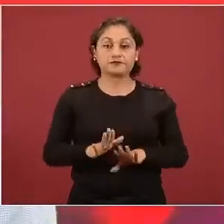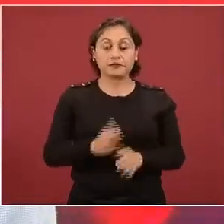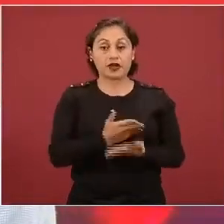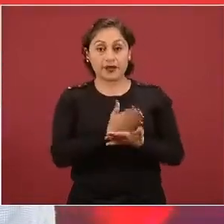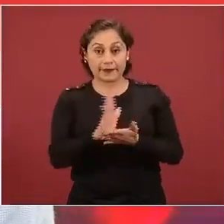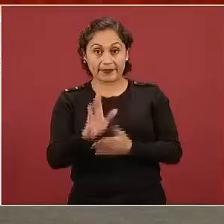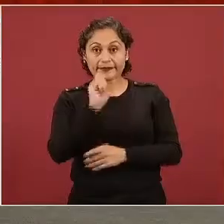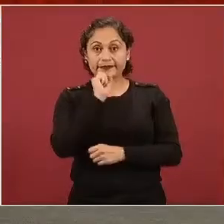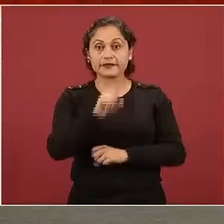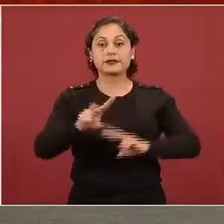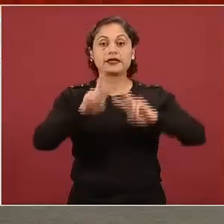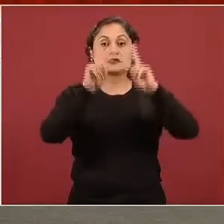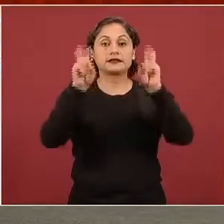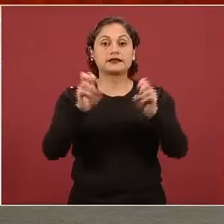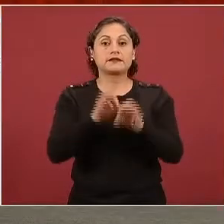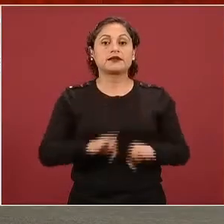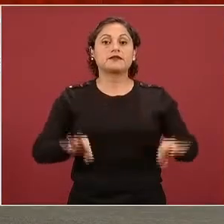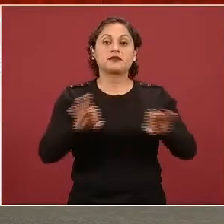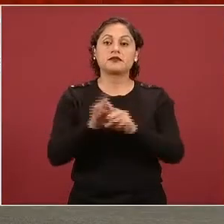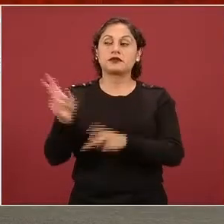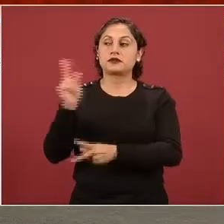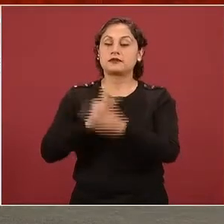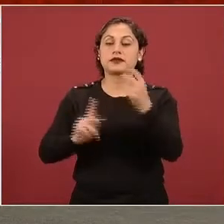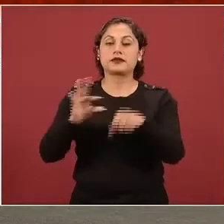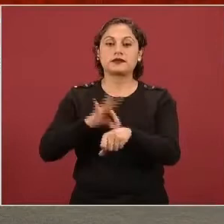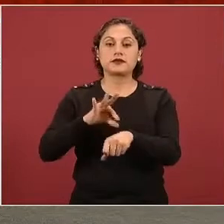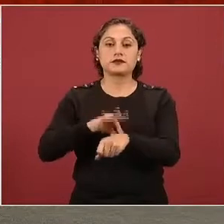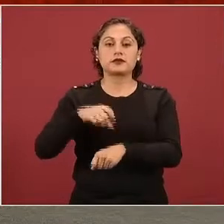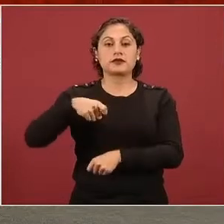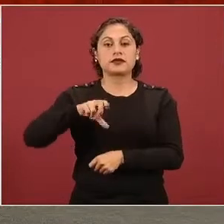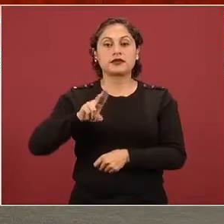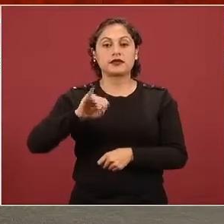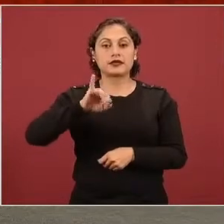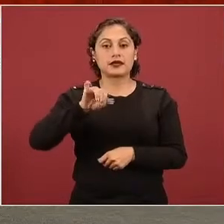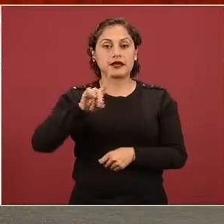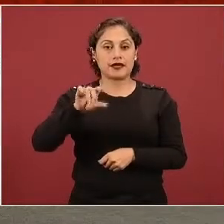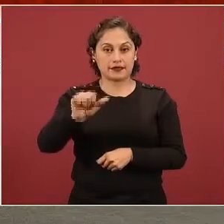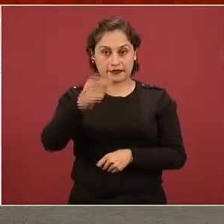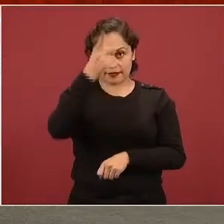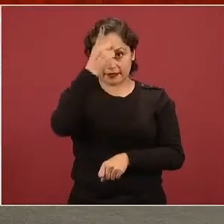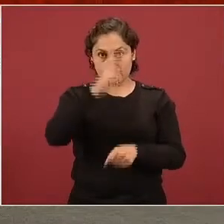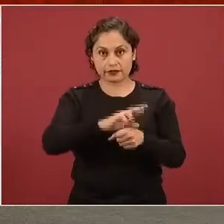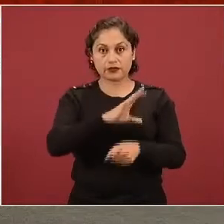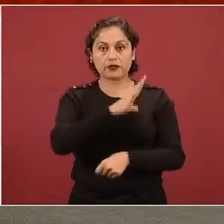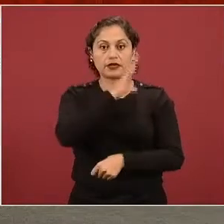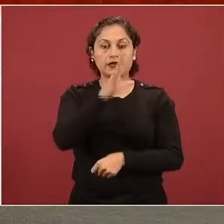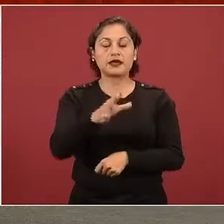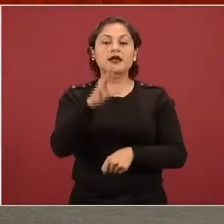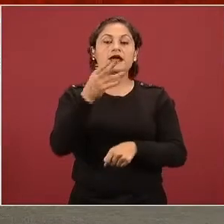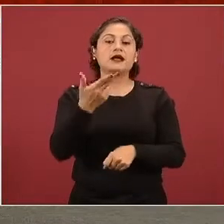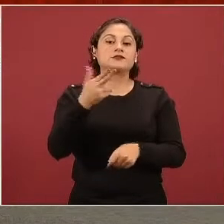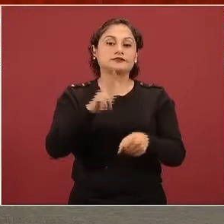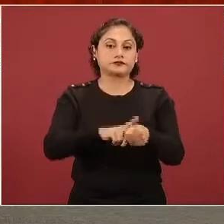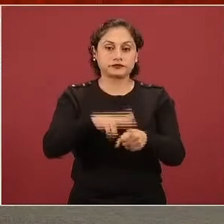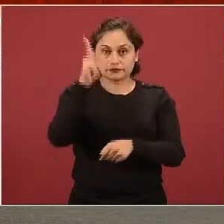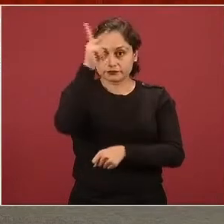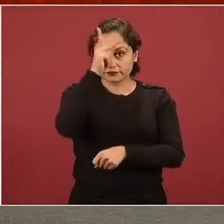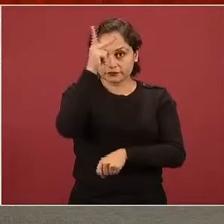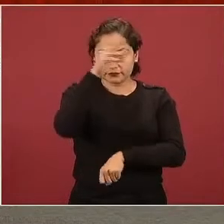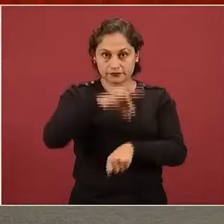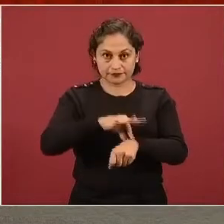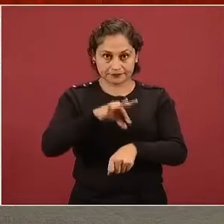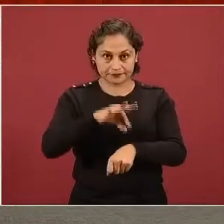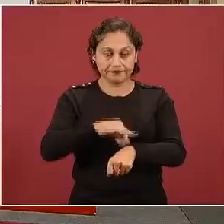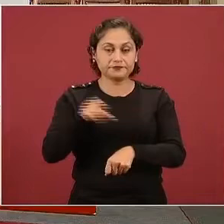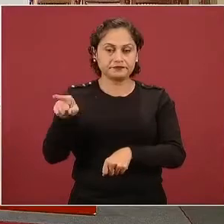doctor Juan Manuel Quijada Gaitán, quien es el director general de los servicios de atención psiquiátrica, conocido ya porque ha venido en